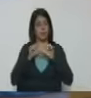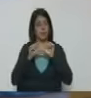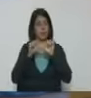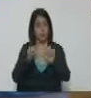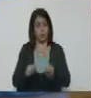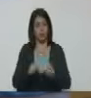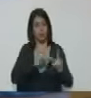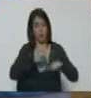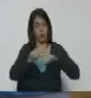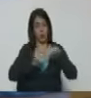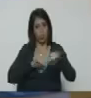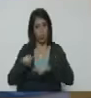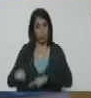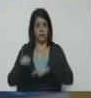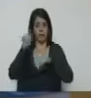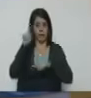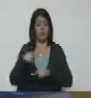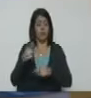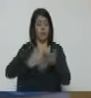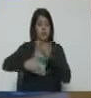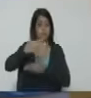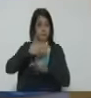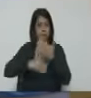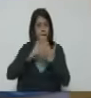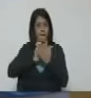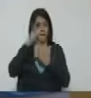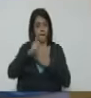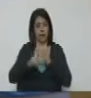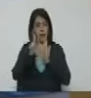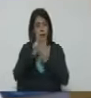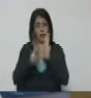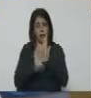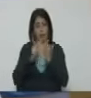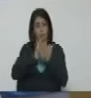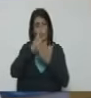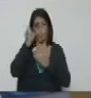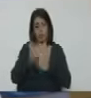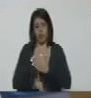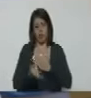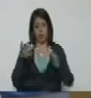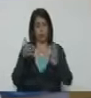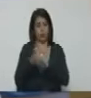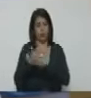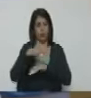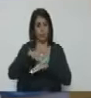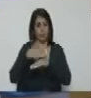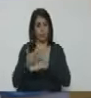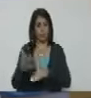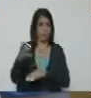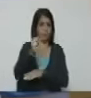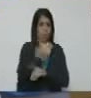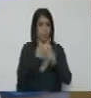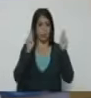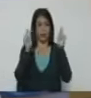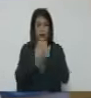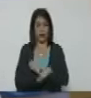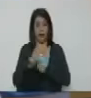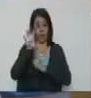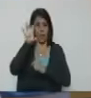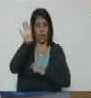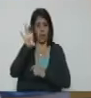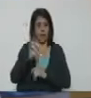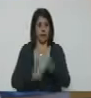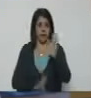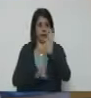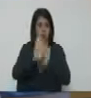consecución, coordinación y armonización de los planes, programas y proyectos a través de los cuales se logre la transformación del país,